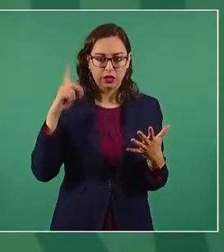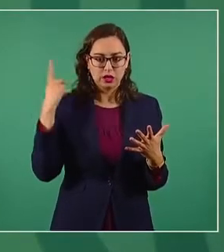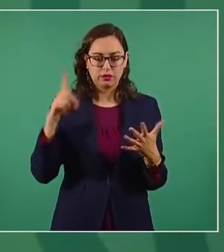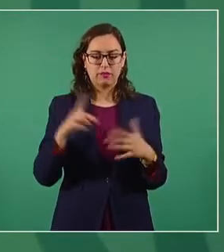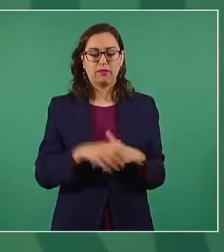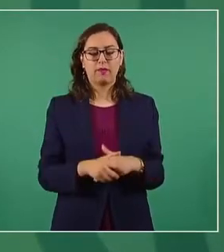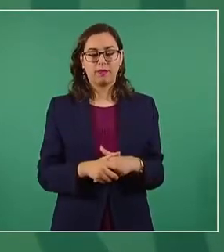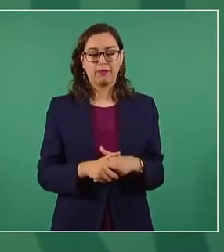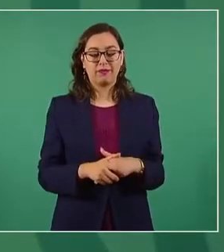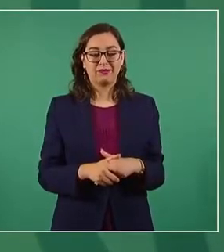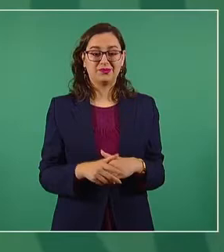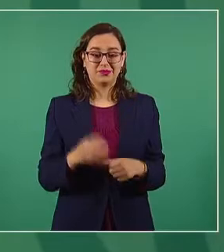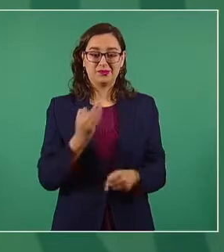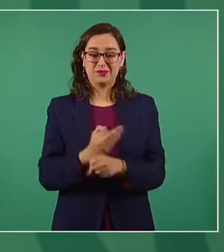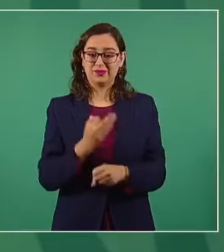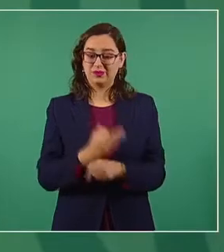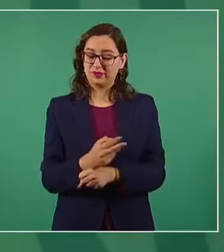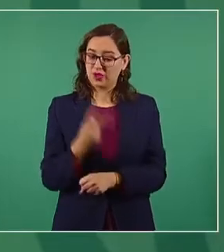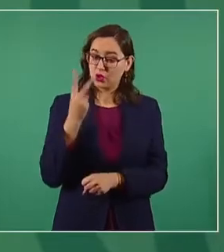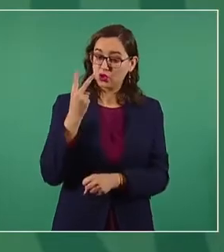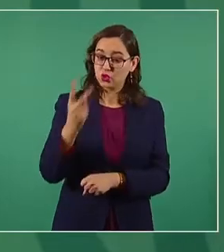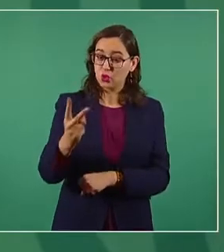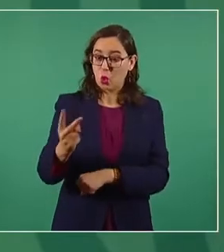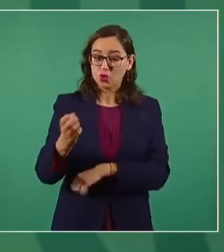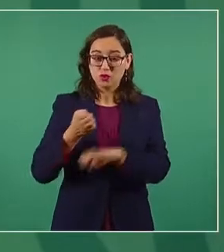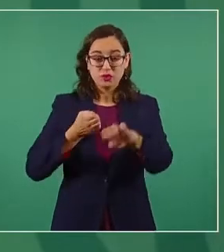2 estados que tenemos